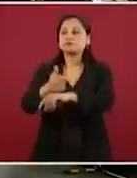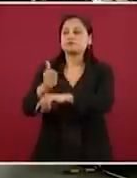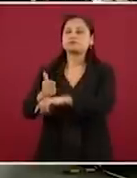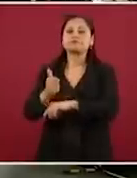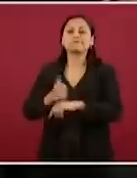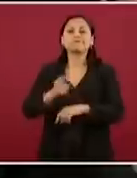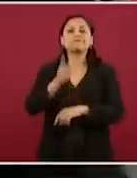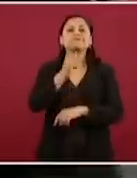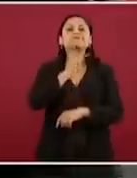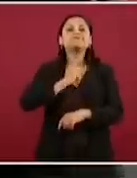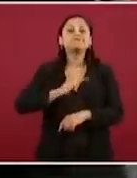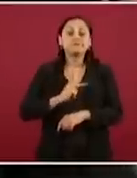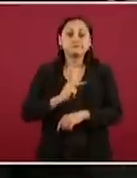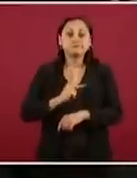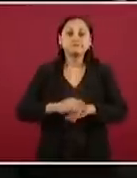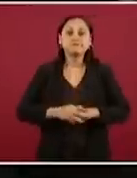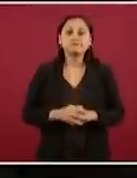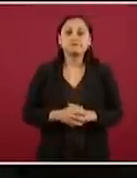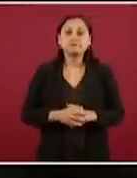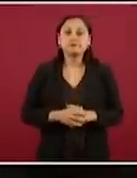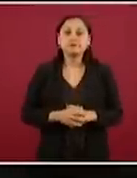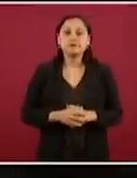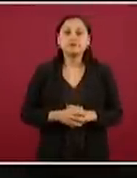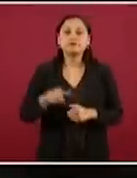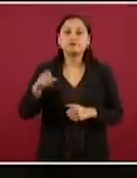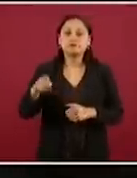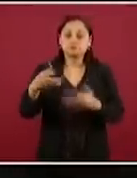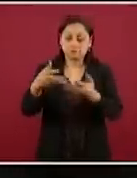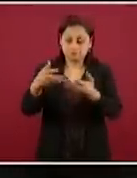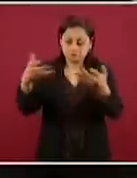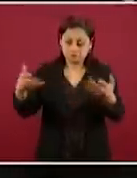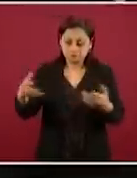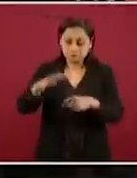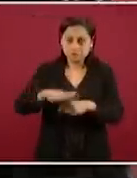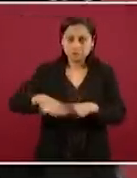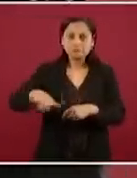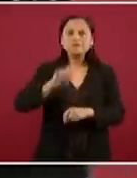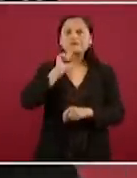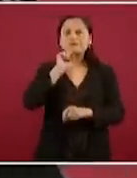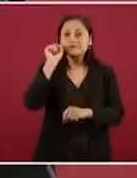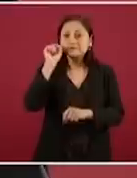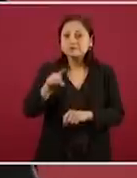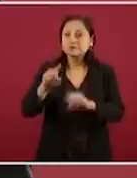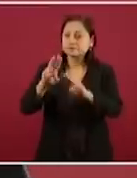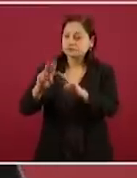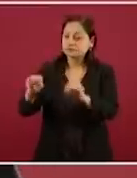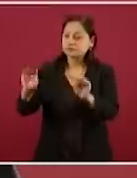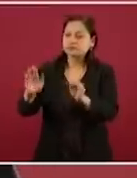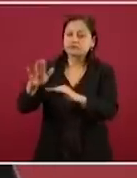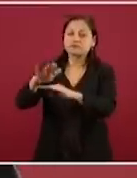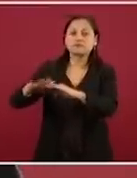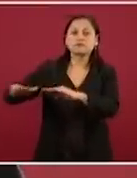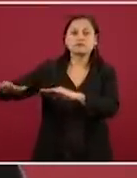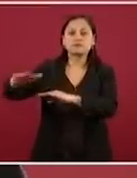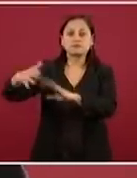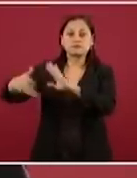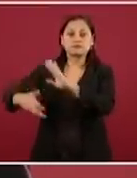campos petroleros de tierra y de mar para